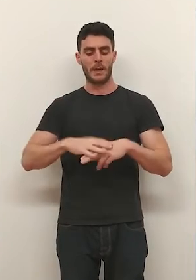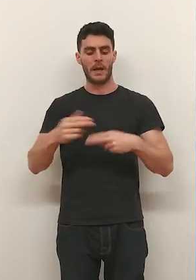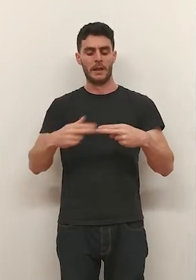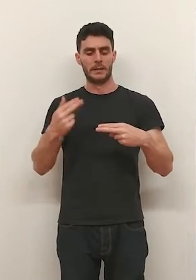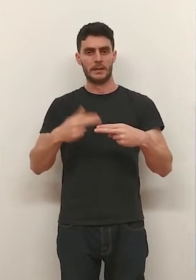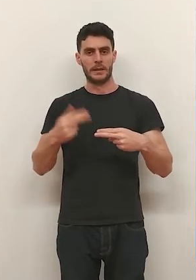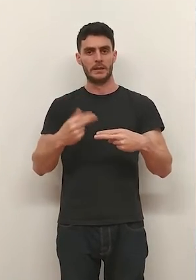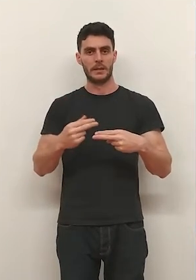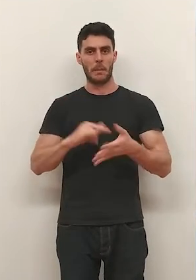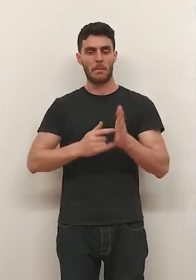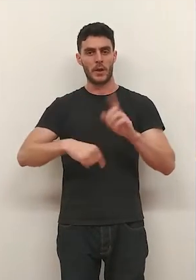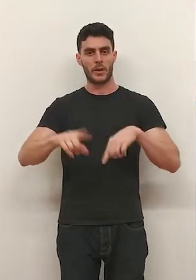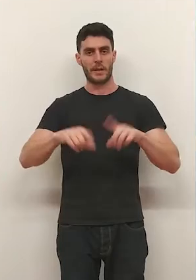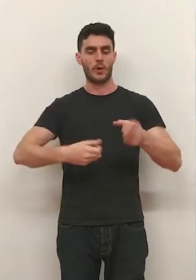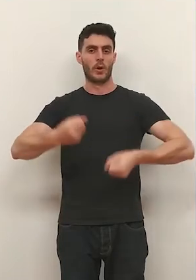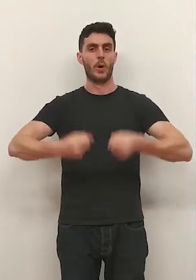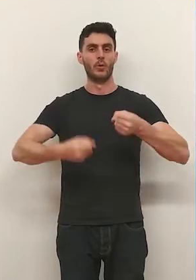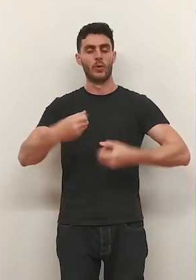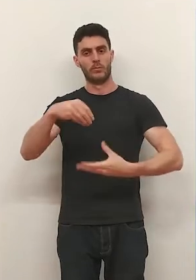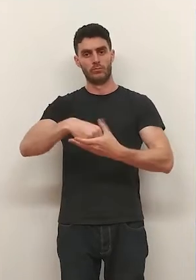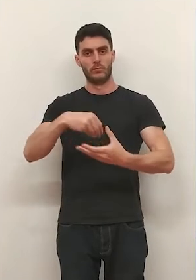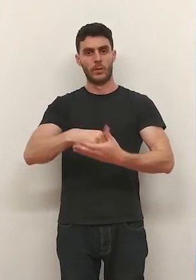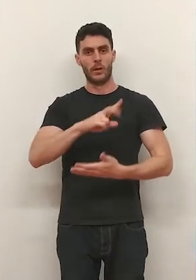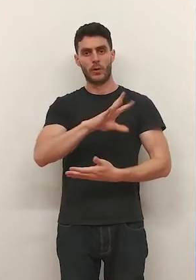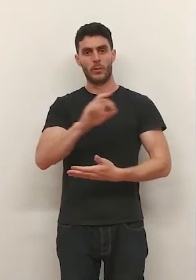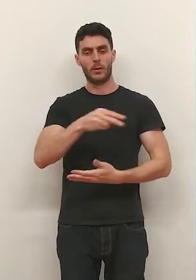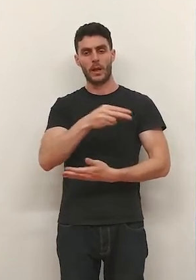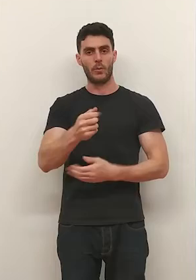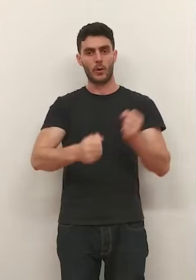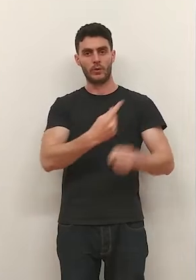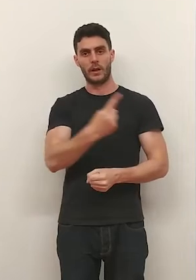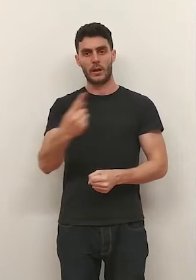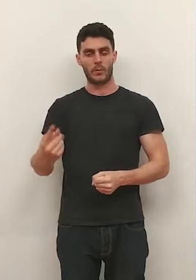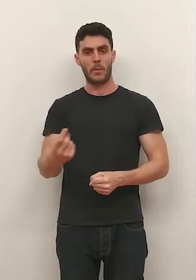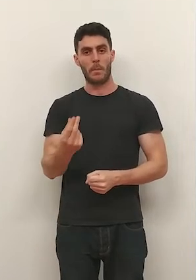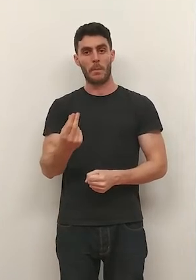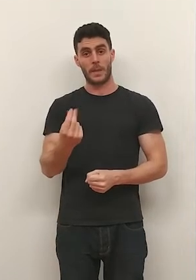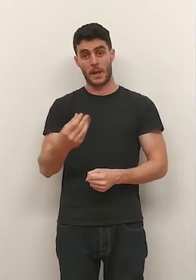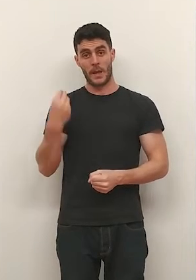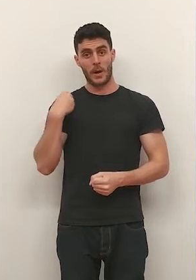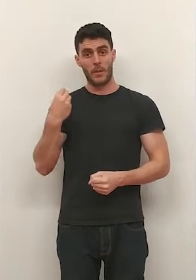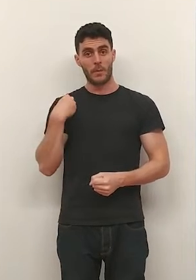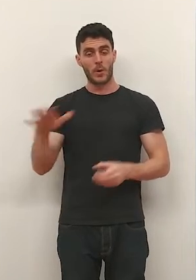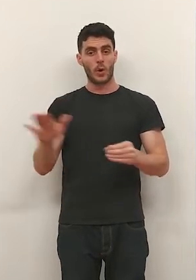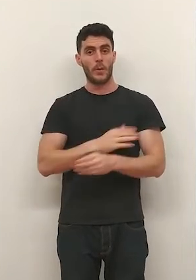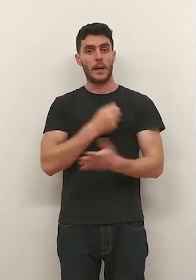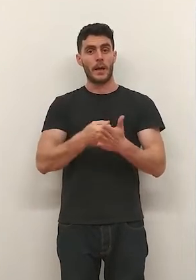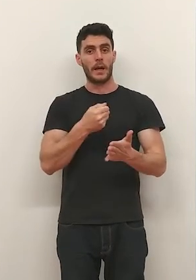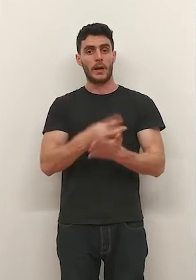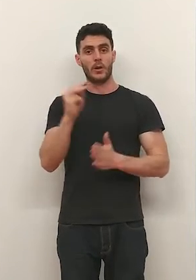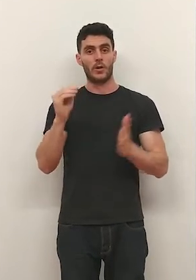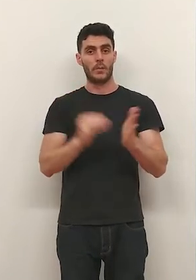los taxis y los vehículos de alquiler con conductor, 150 euros por vehículo. Esta cuantía permitirá cubrir los gastos de